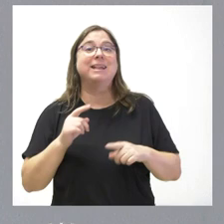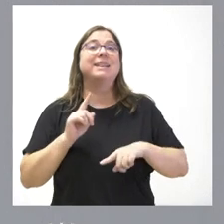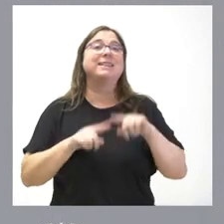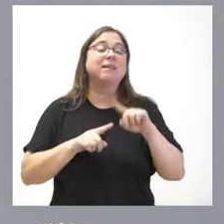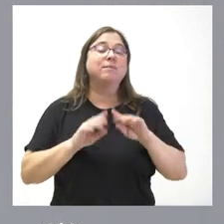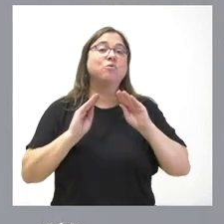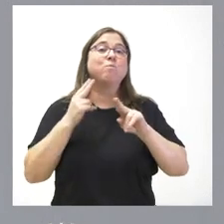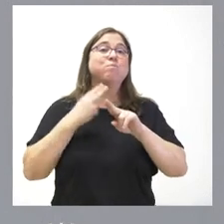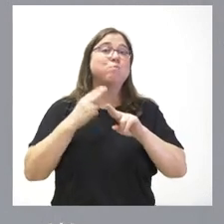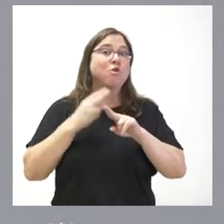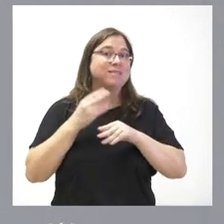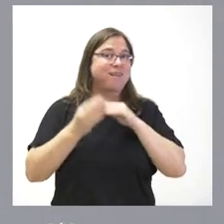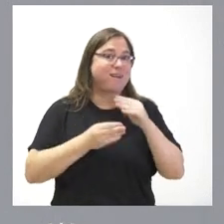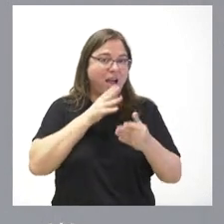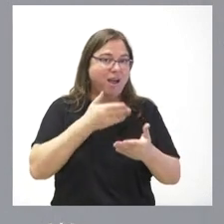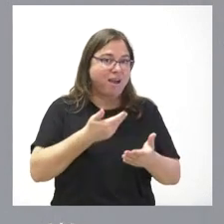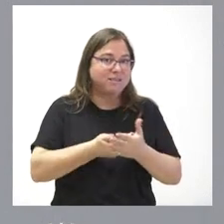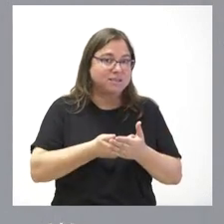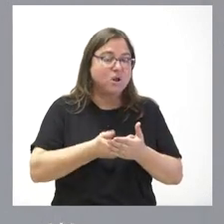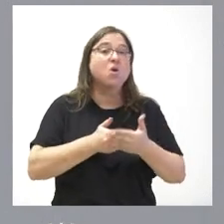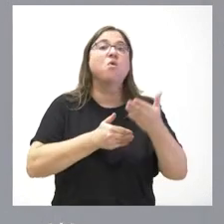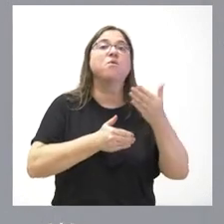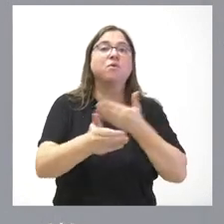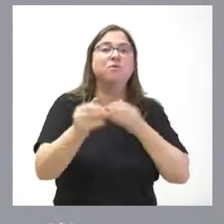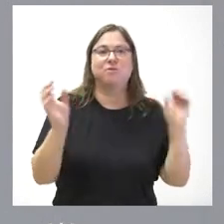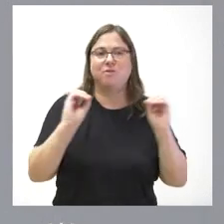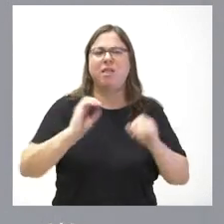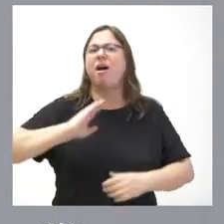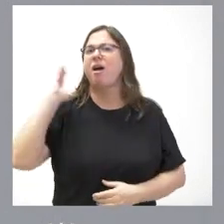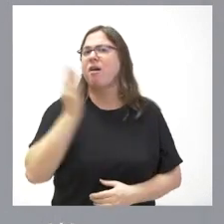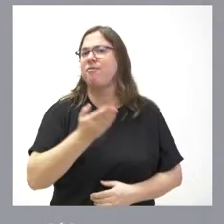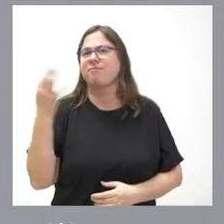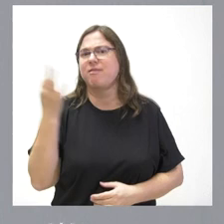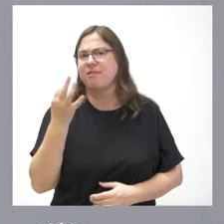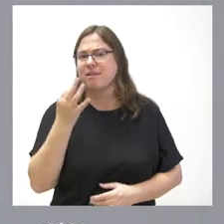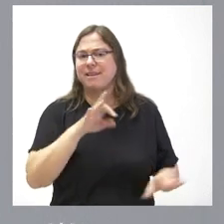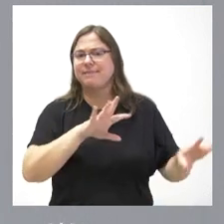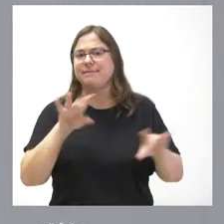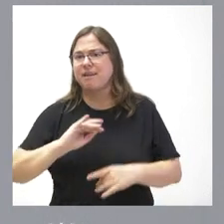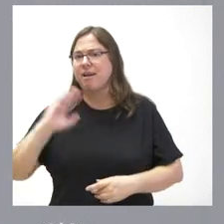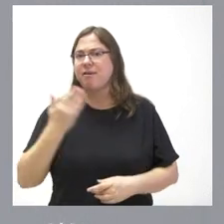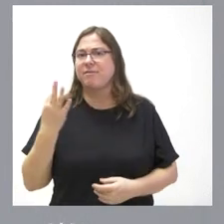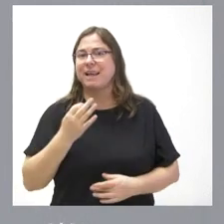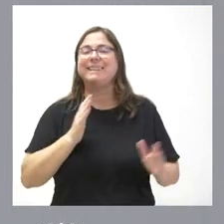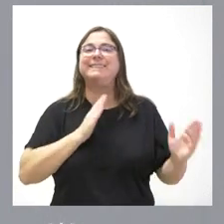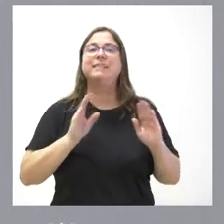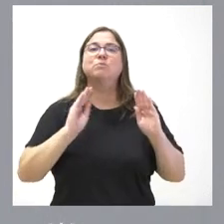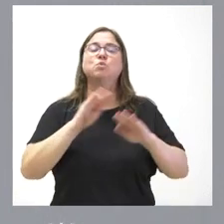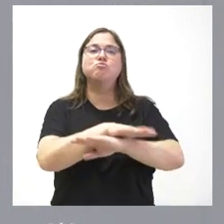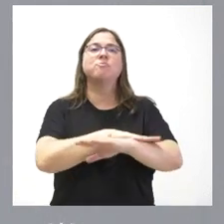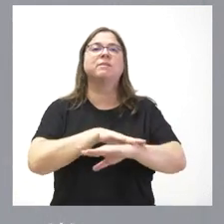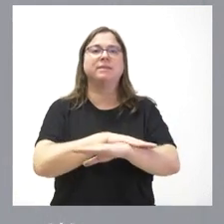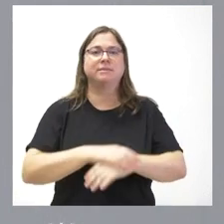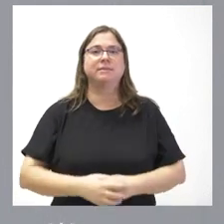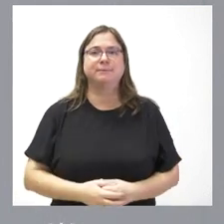que ha desarrollado hasta ahora no las aplique en el futuro Cuáles son estos perjuicios que causado nuestro tierra en el tiempo que ha sido ministra